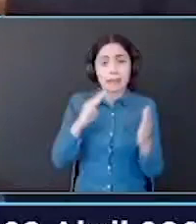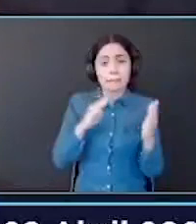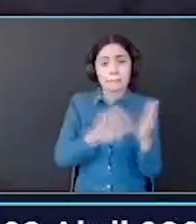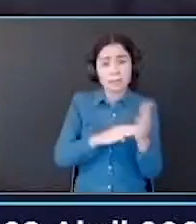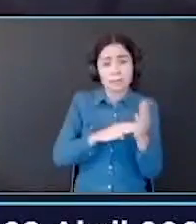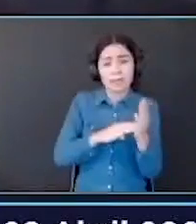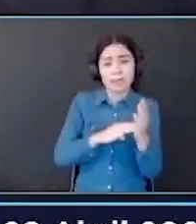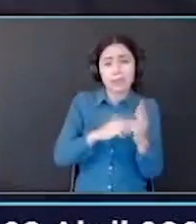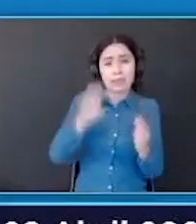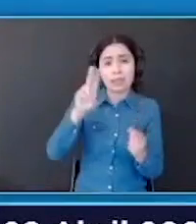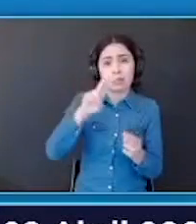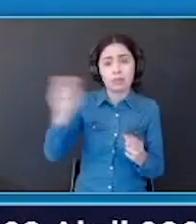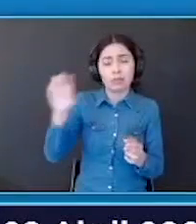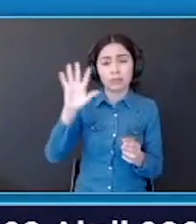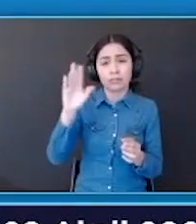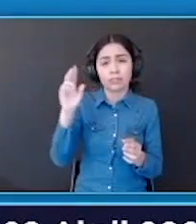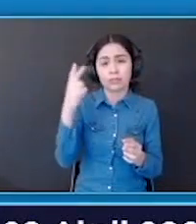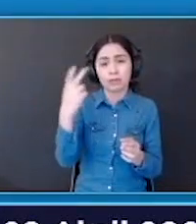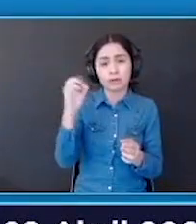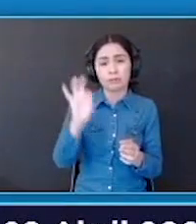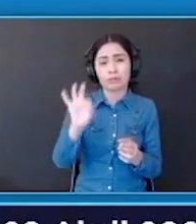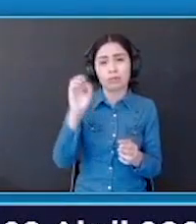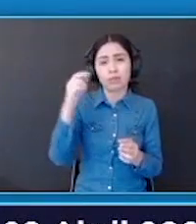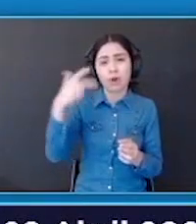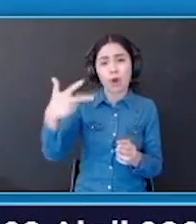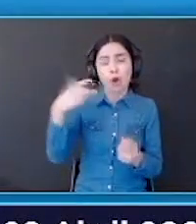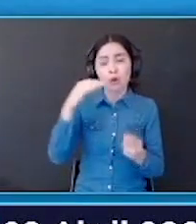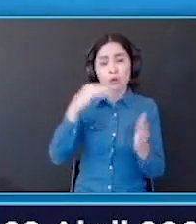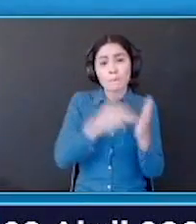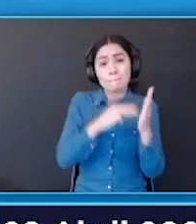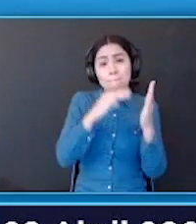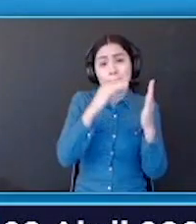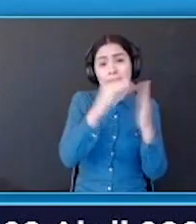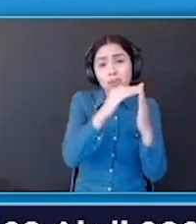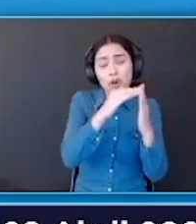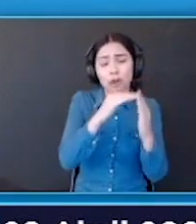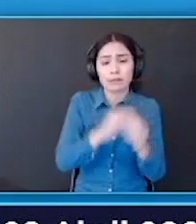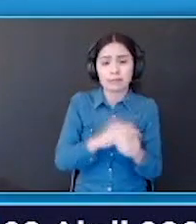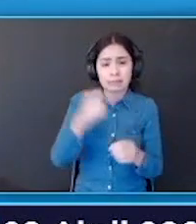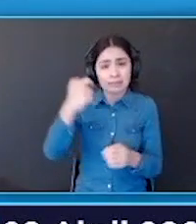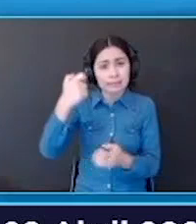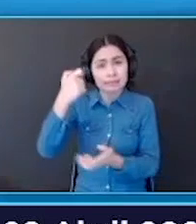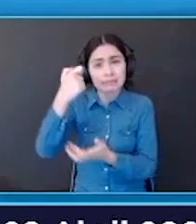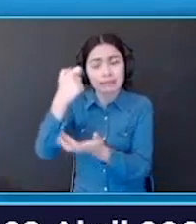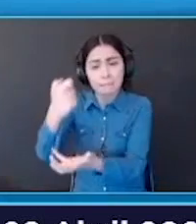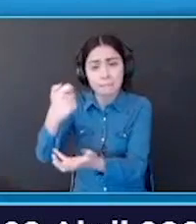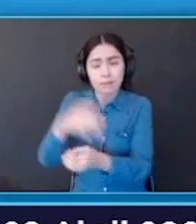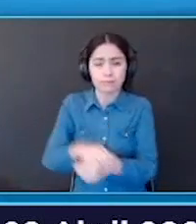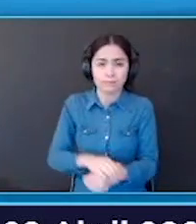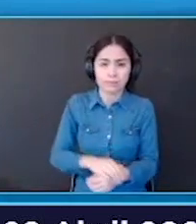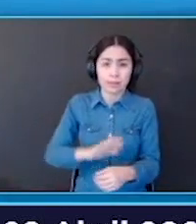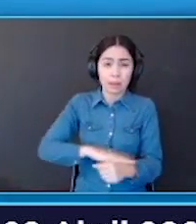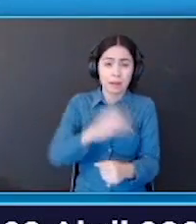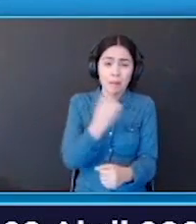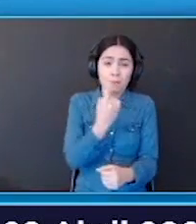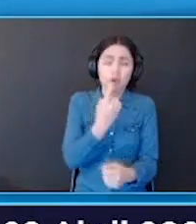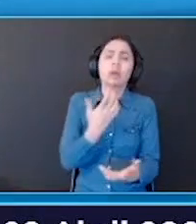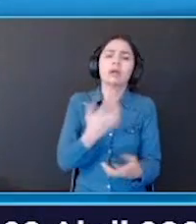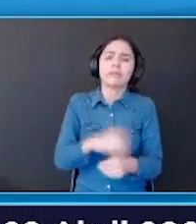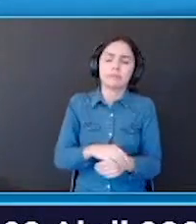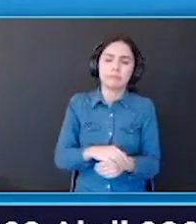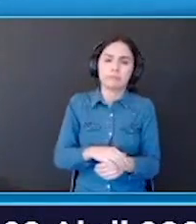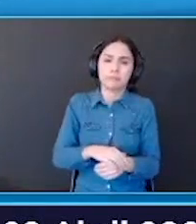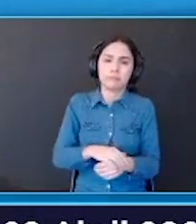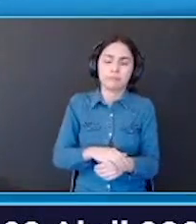3,252.8 millones de pesos. ¿Por qué? Porque hemos sumado ya